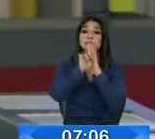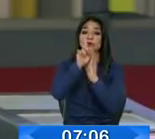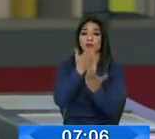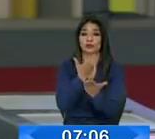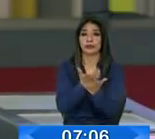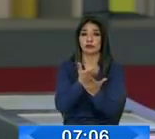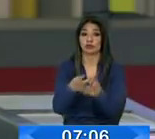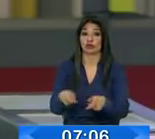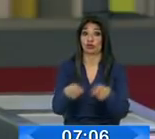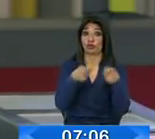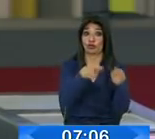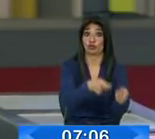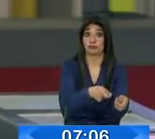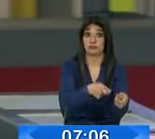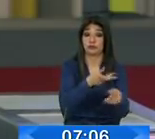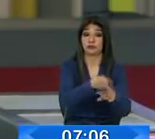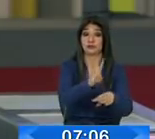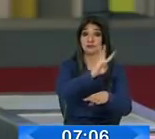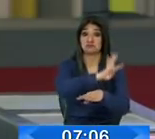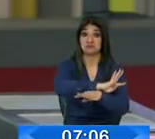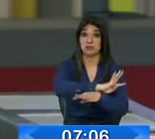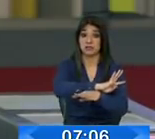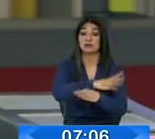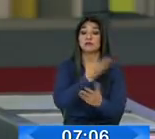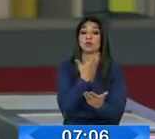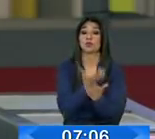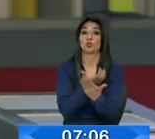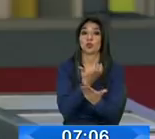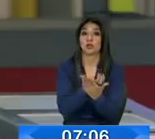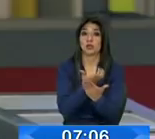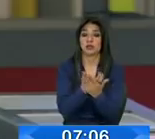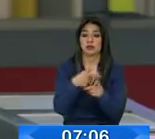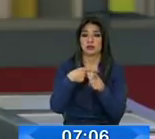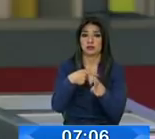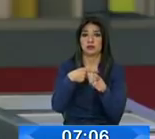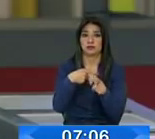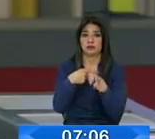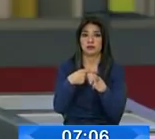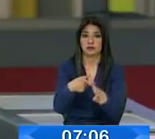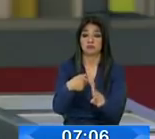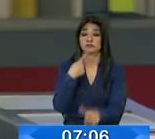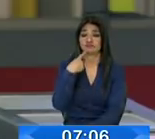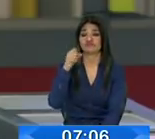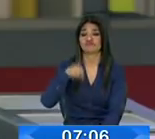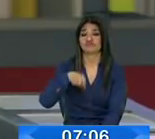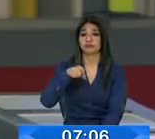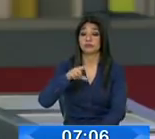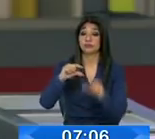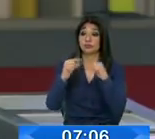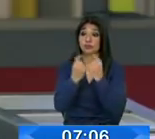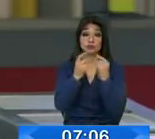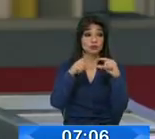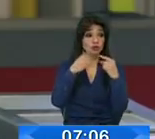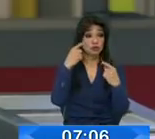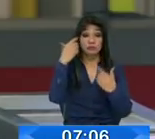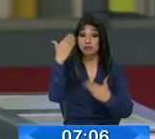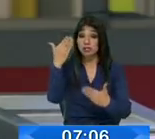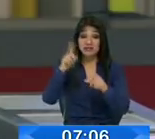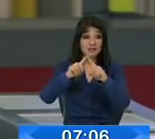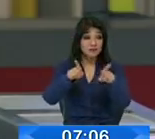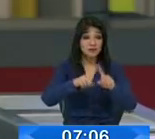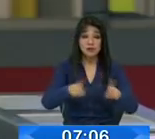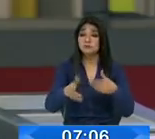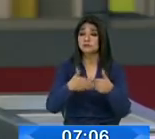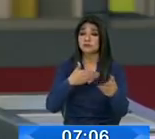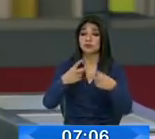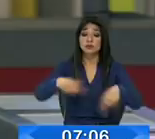al Legislativo con carácter de urgente. El mandatario confirmó que a pesar de las diferencias políticas, se reunió con todas las bancadas de